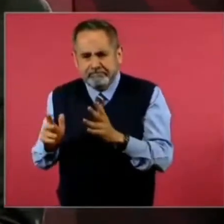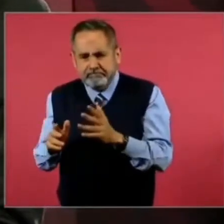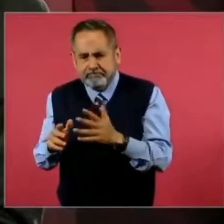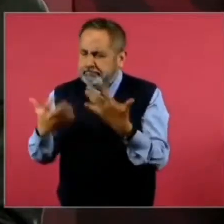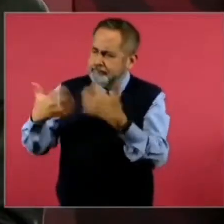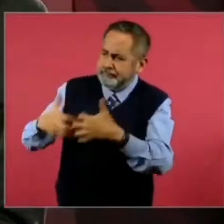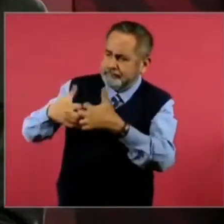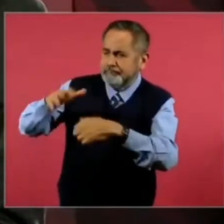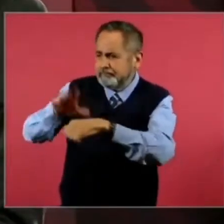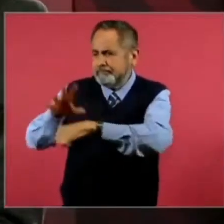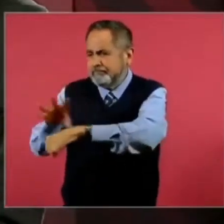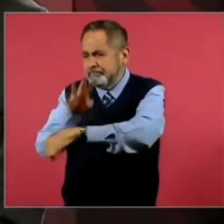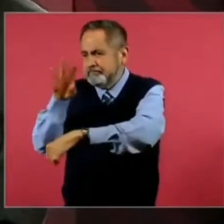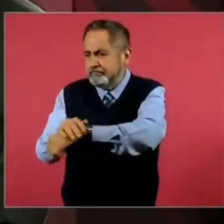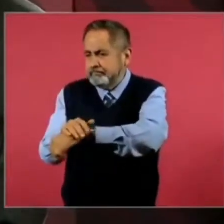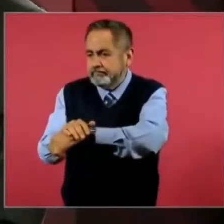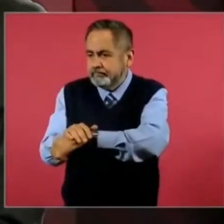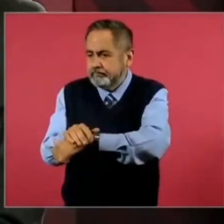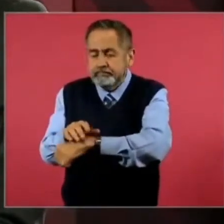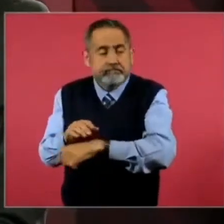producir más energía eléctrica,